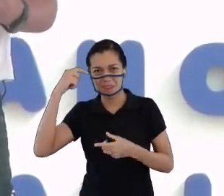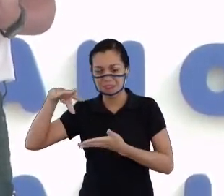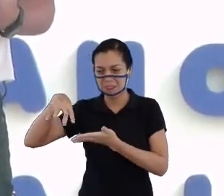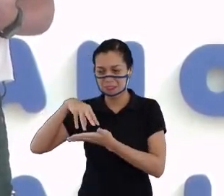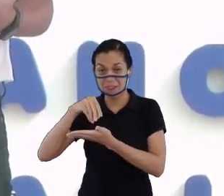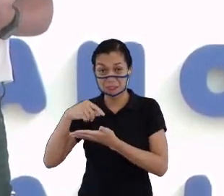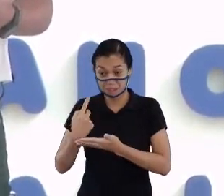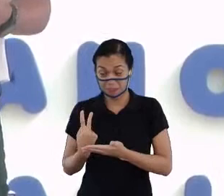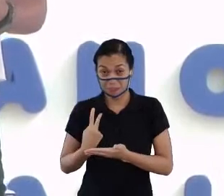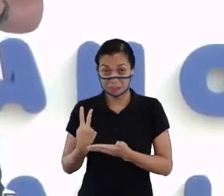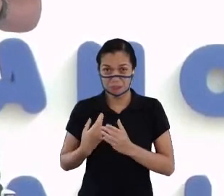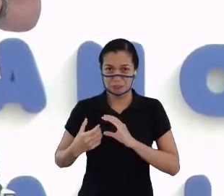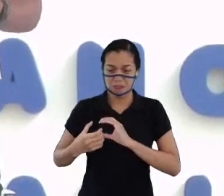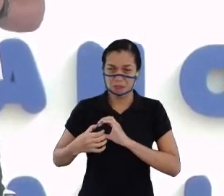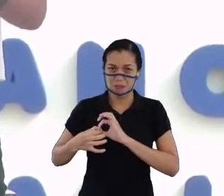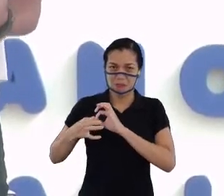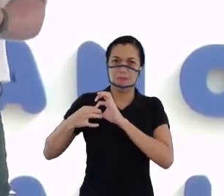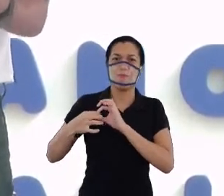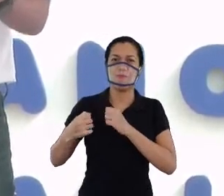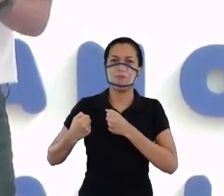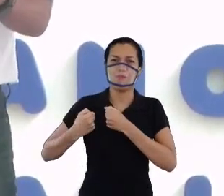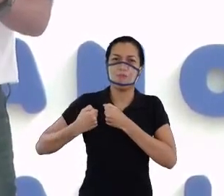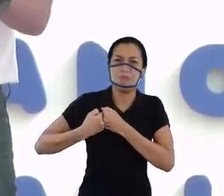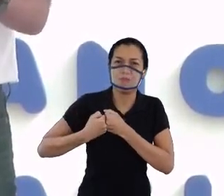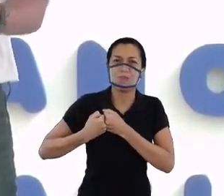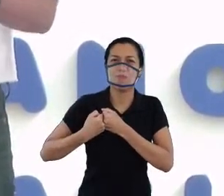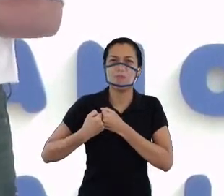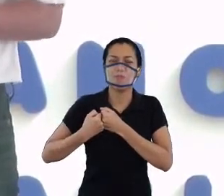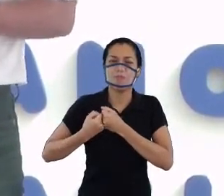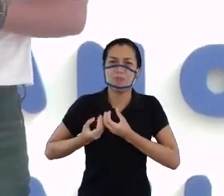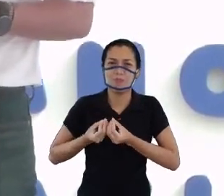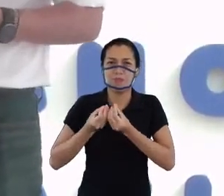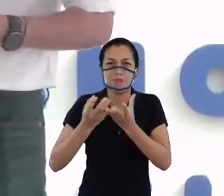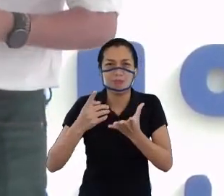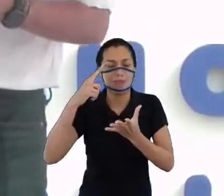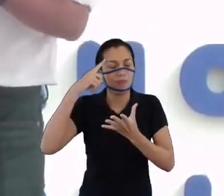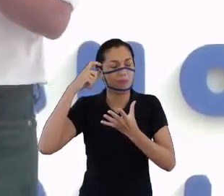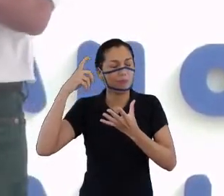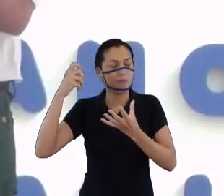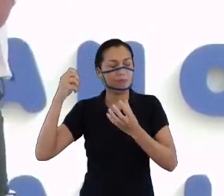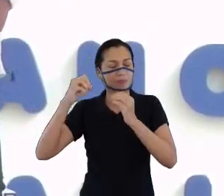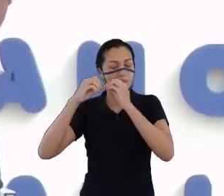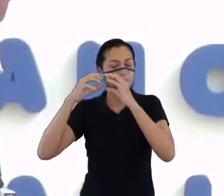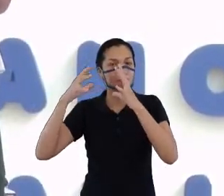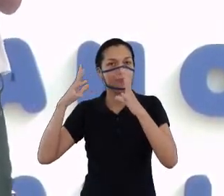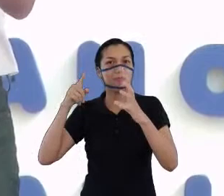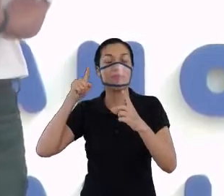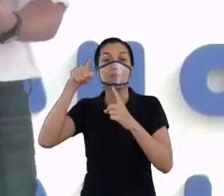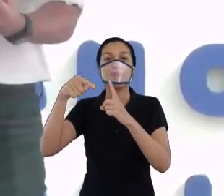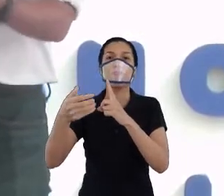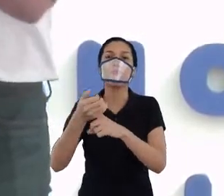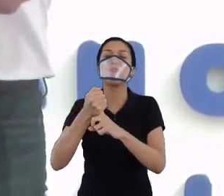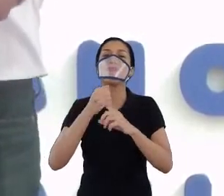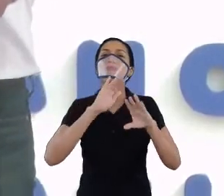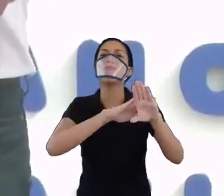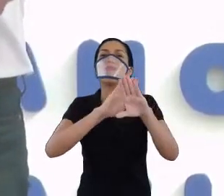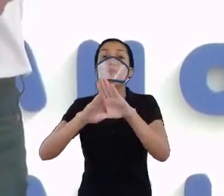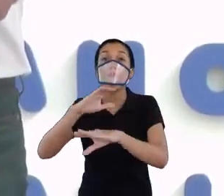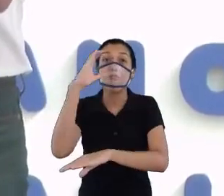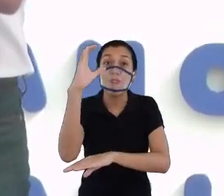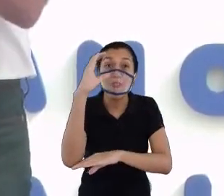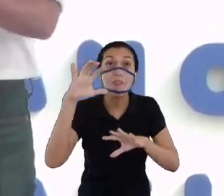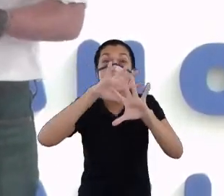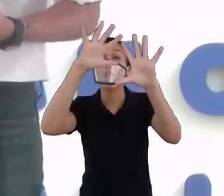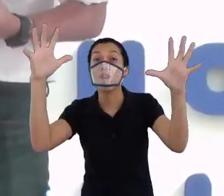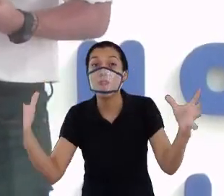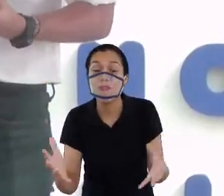hoy representamos un sueño de territorio, en donde le estamos diciendo a Colombia y al mundo